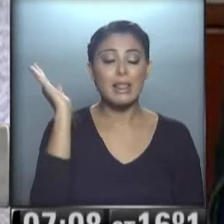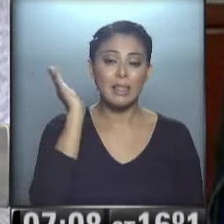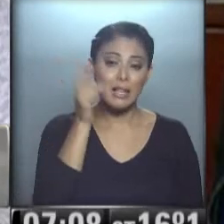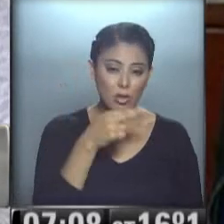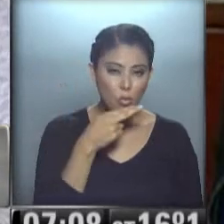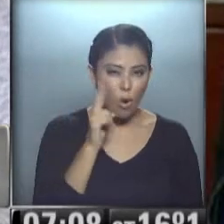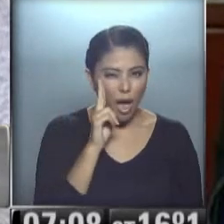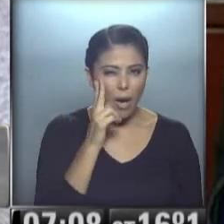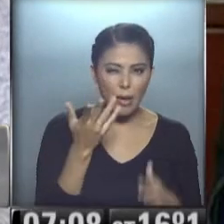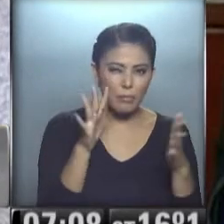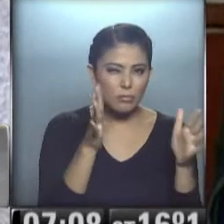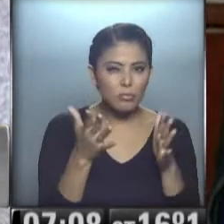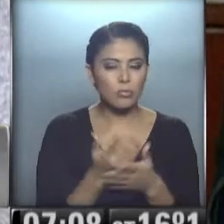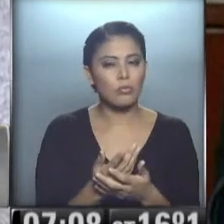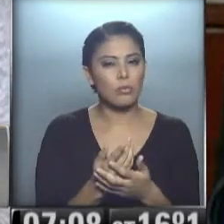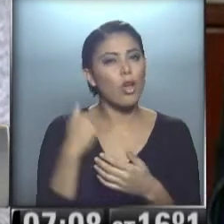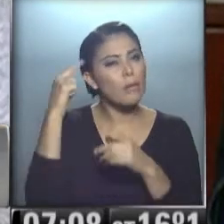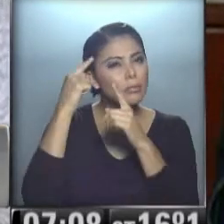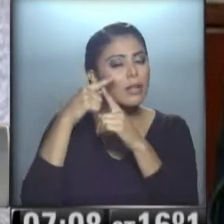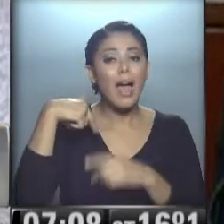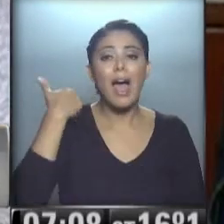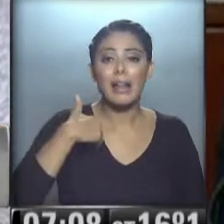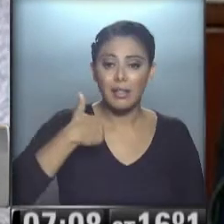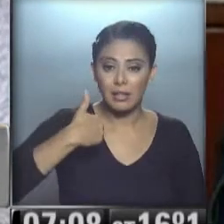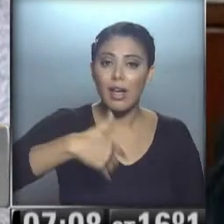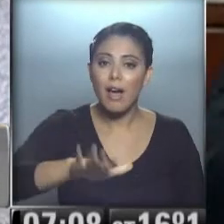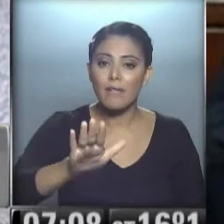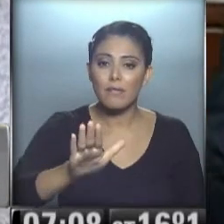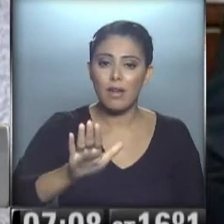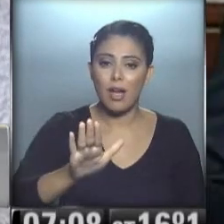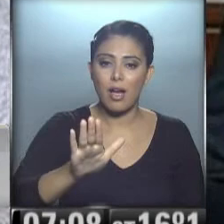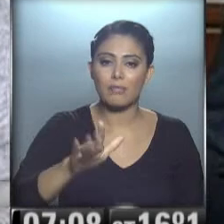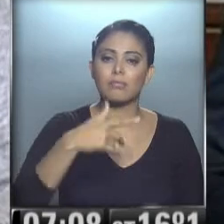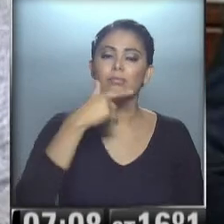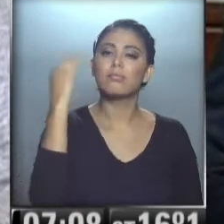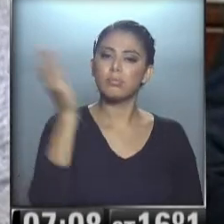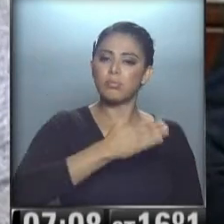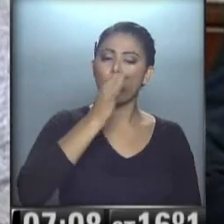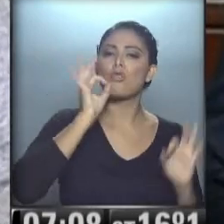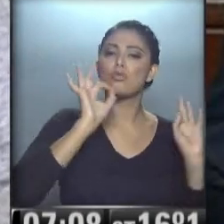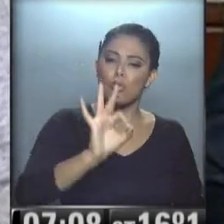2019, se calcula aproximadamente, la Argentina va a tener autoabastecimiento energético.